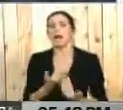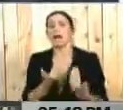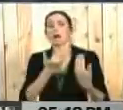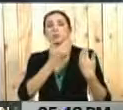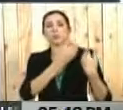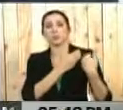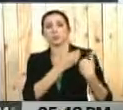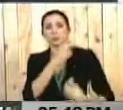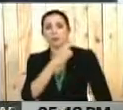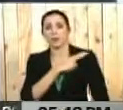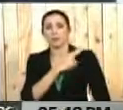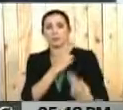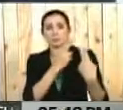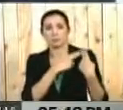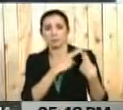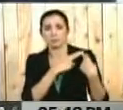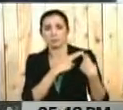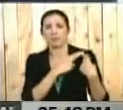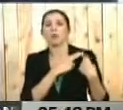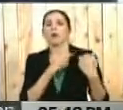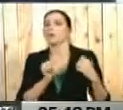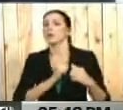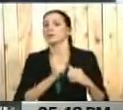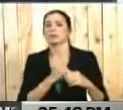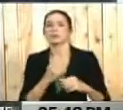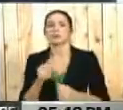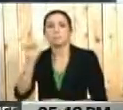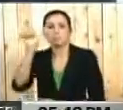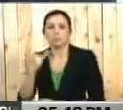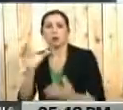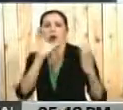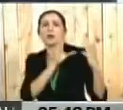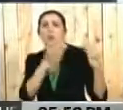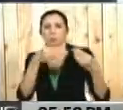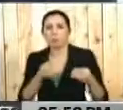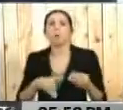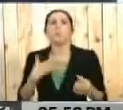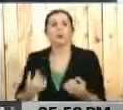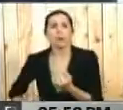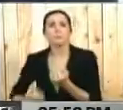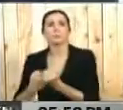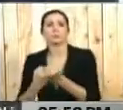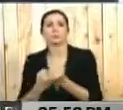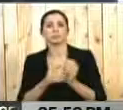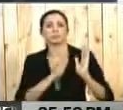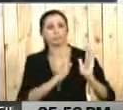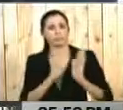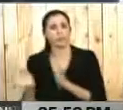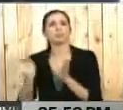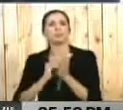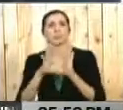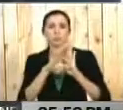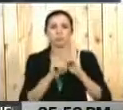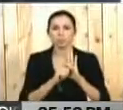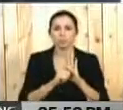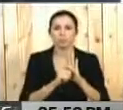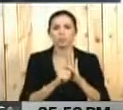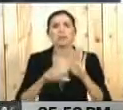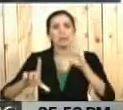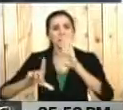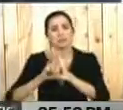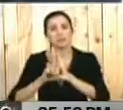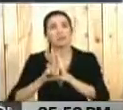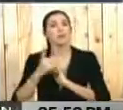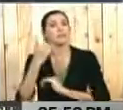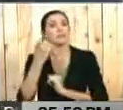público debe colaborar en el restablecimiento del orden constitucional. Claro, ahí hay un tema que hay que